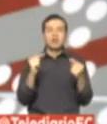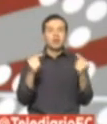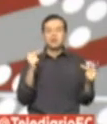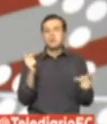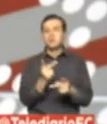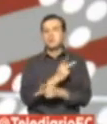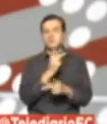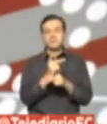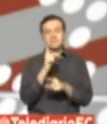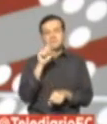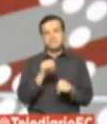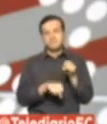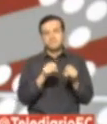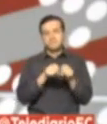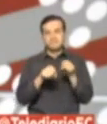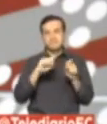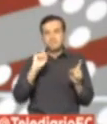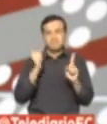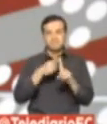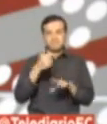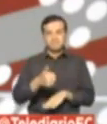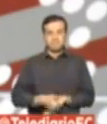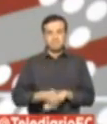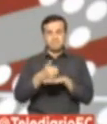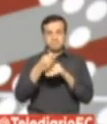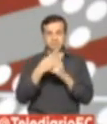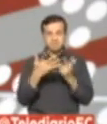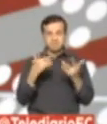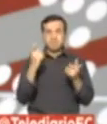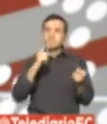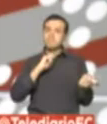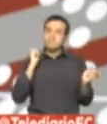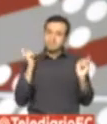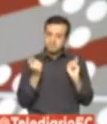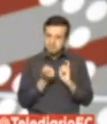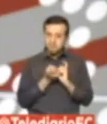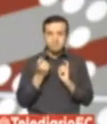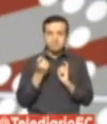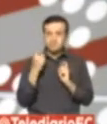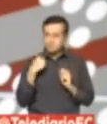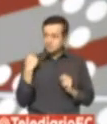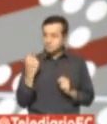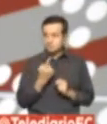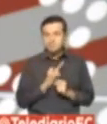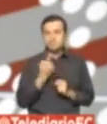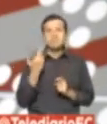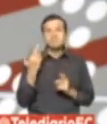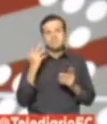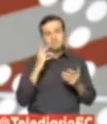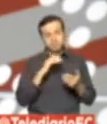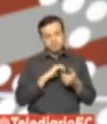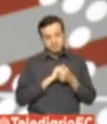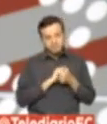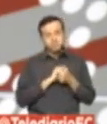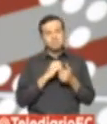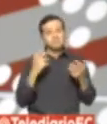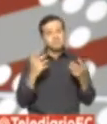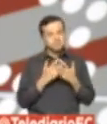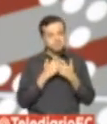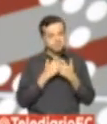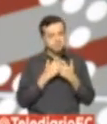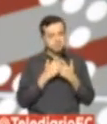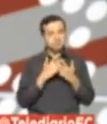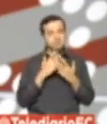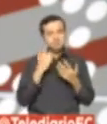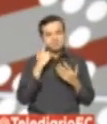hecho un grave daño a la primera función del Estado y hay que cambiarlo. Eso es lo que somos. Nos une una opción de ser